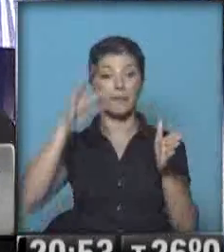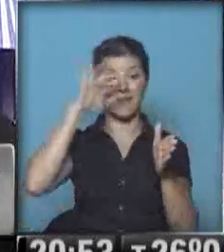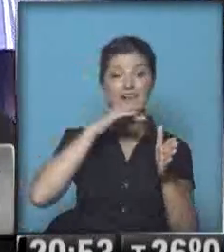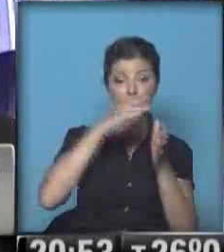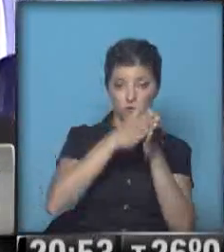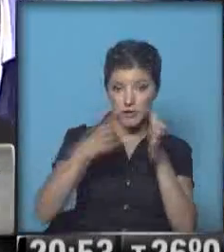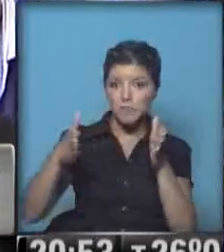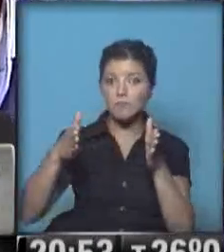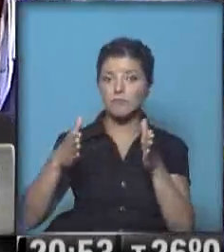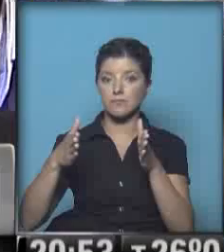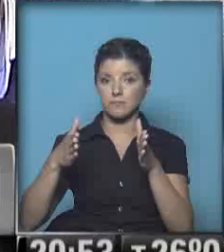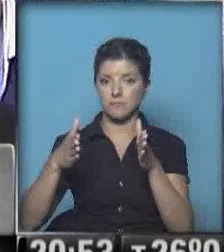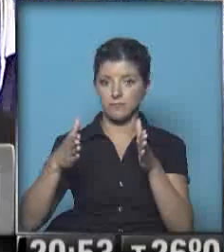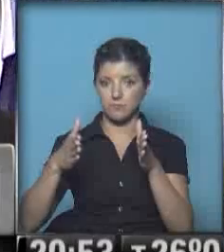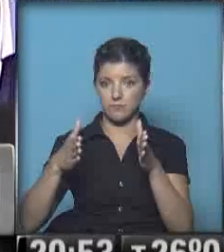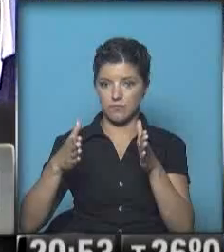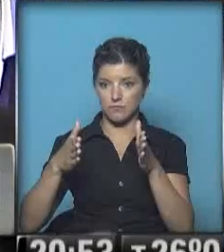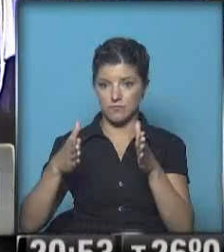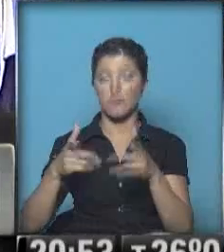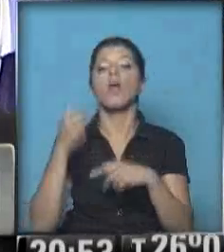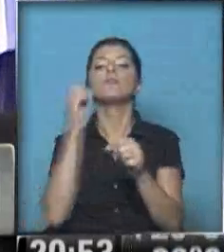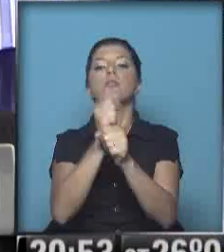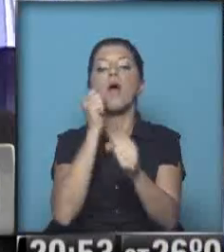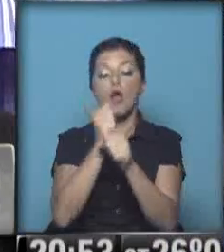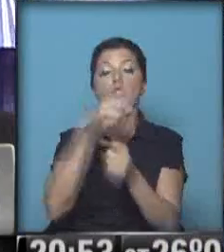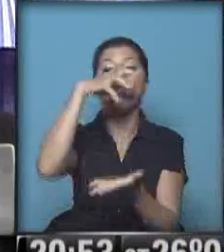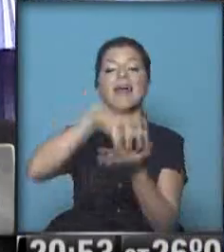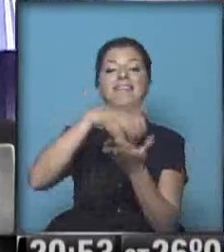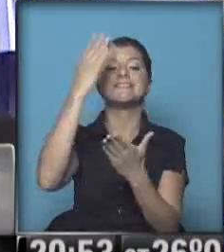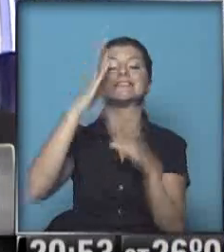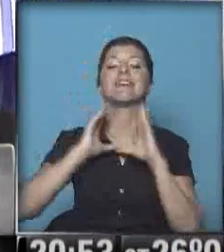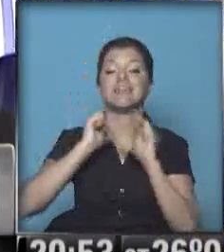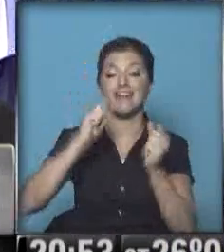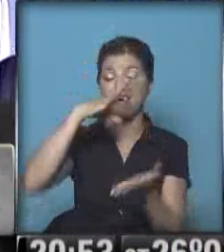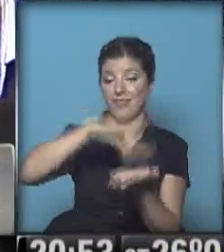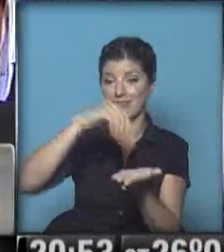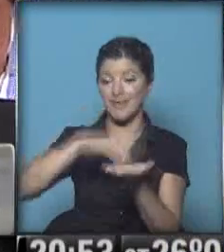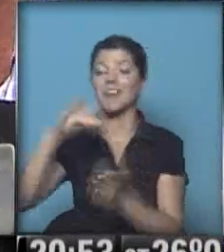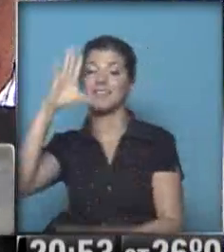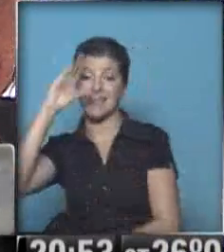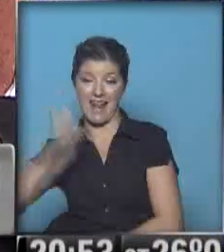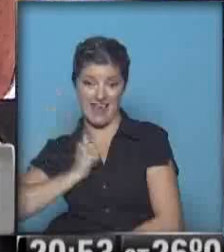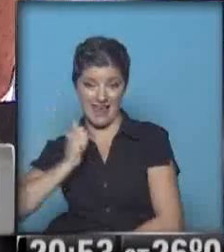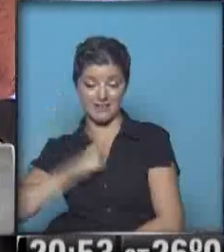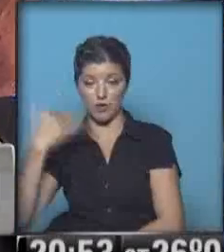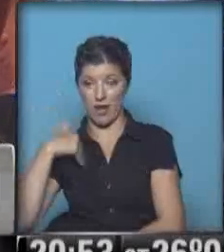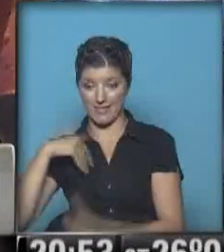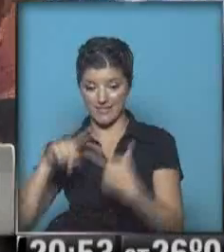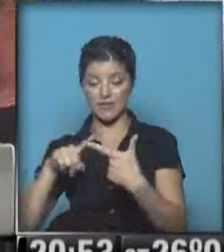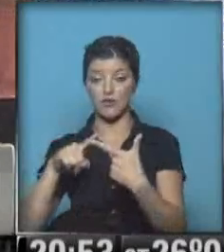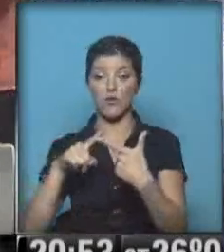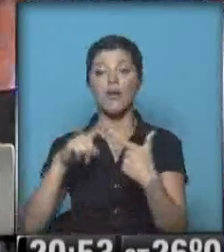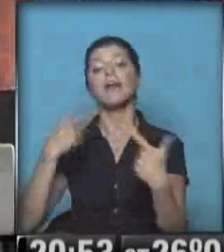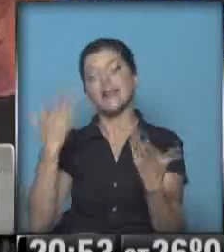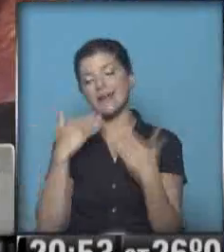una intervención conjunta entre la Secretaría de Tierras y el Ejército Argentino y a través del